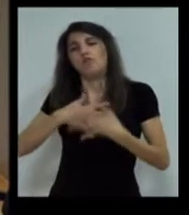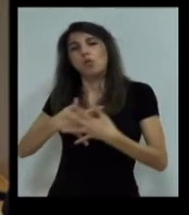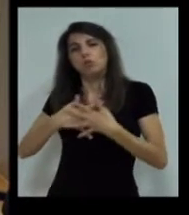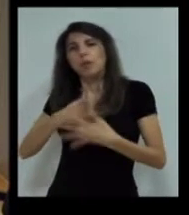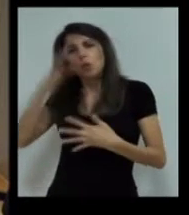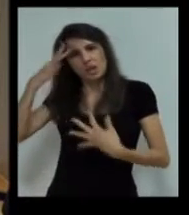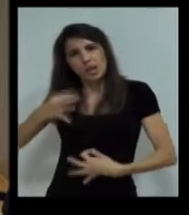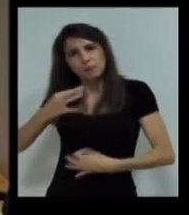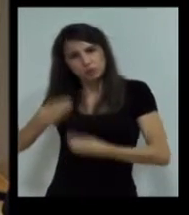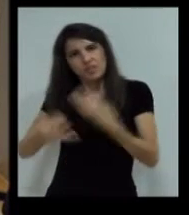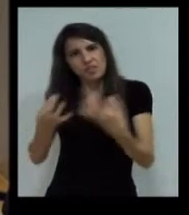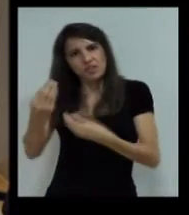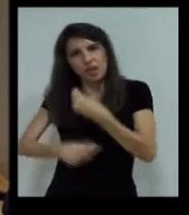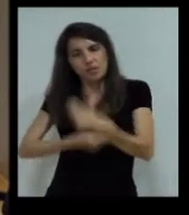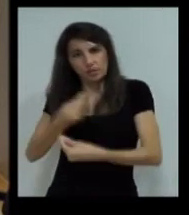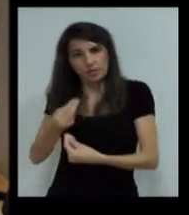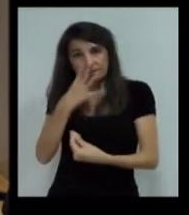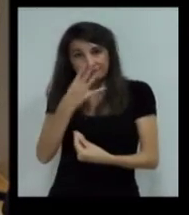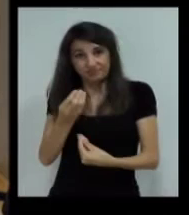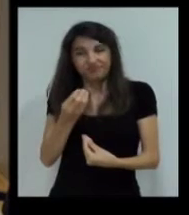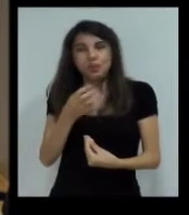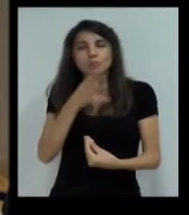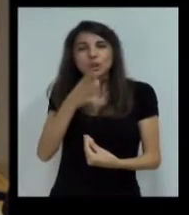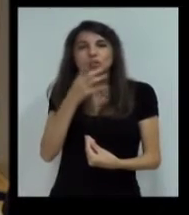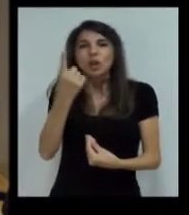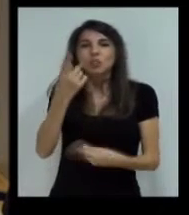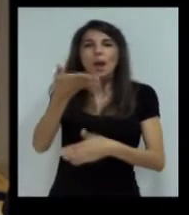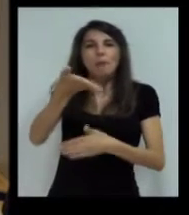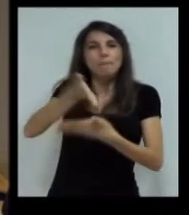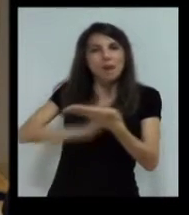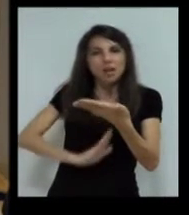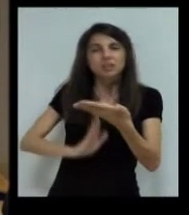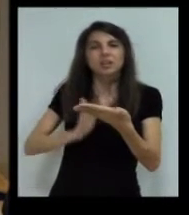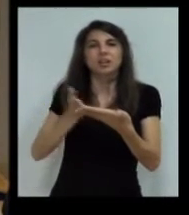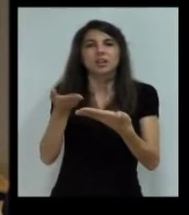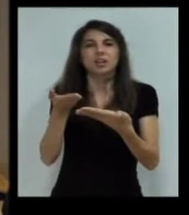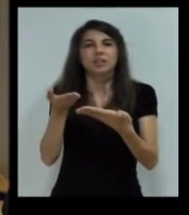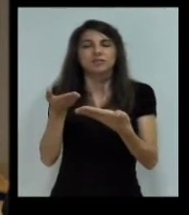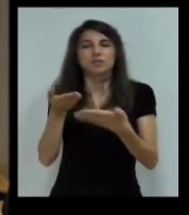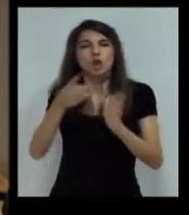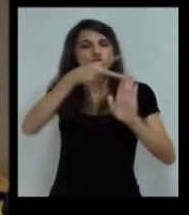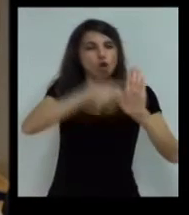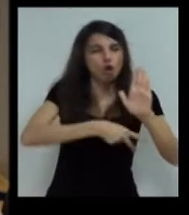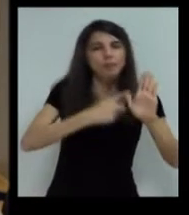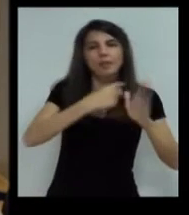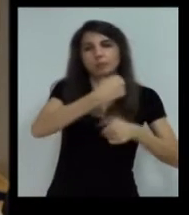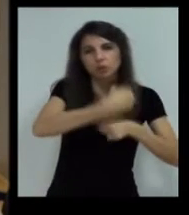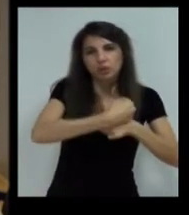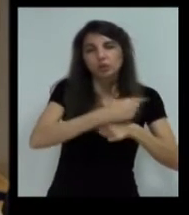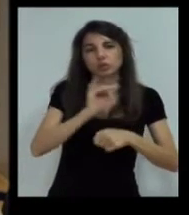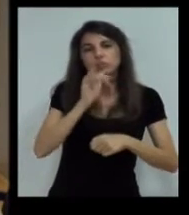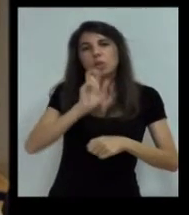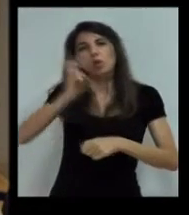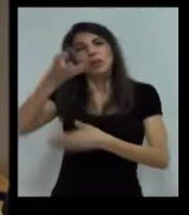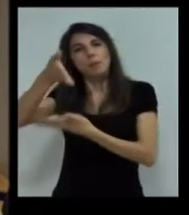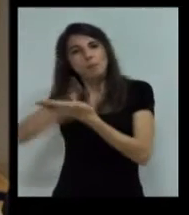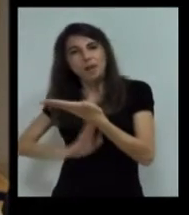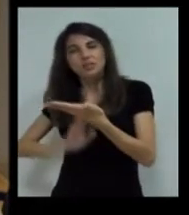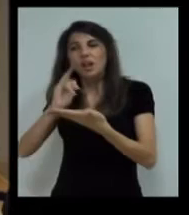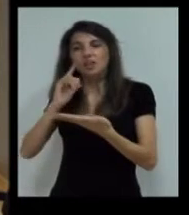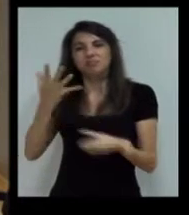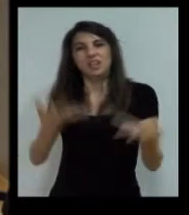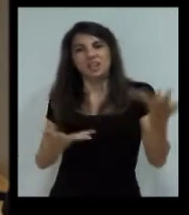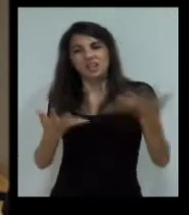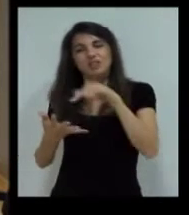¿no, José Luis? Que al final tenemos una parte de norma y de imposición, pero que también hay que llevar un equilibrio con